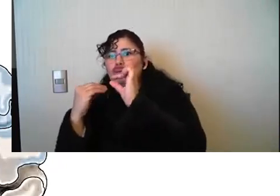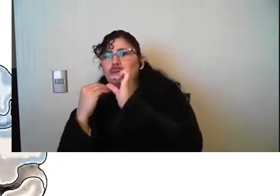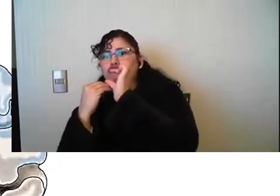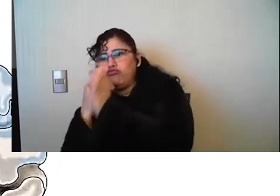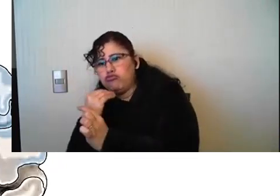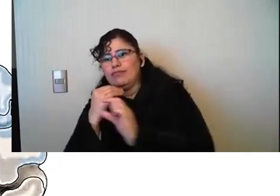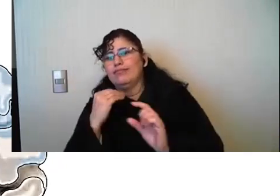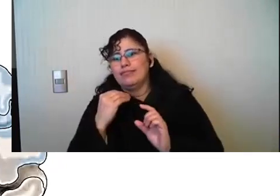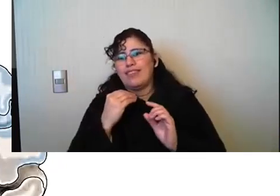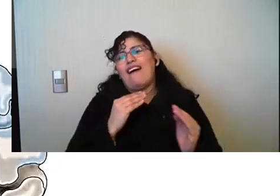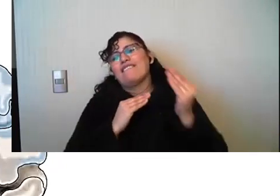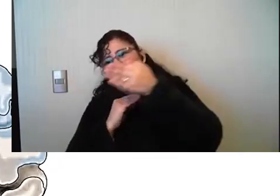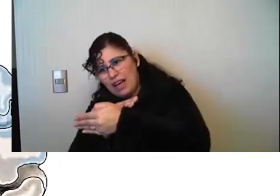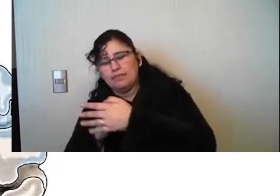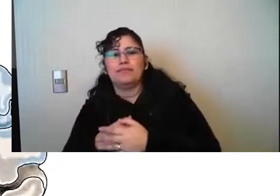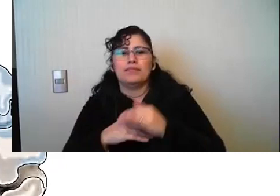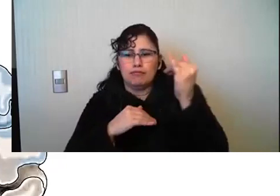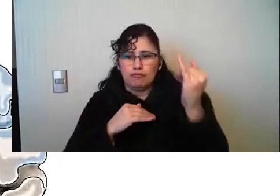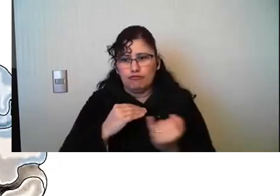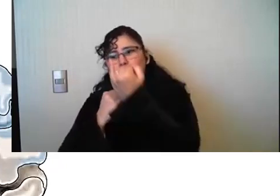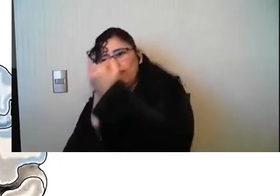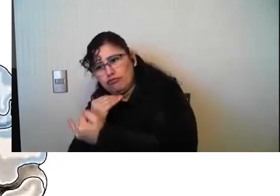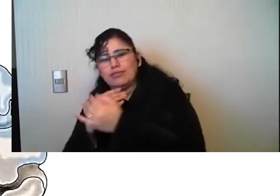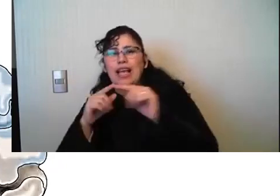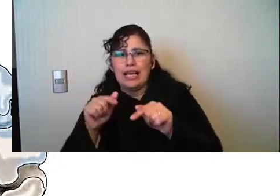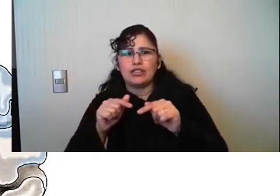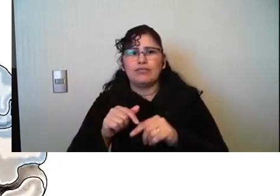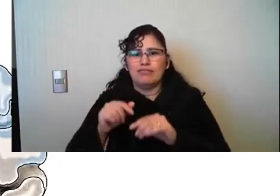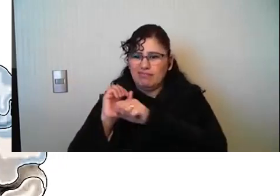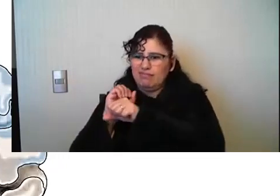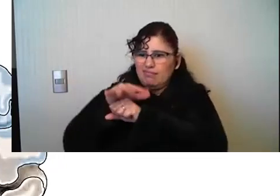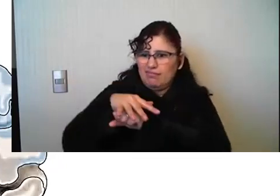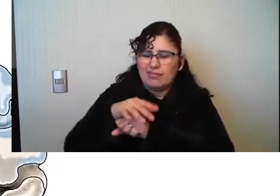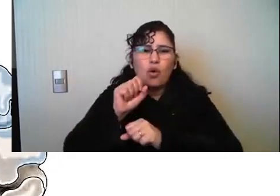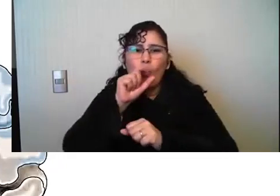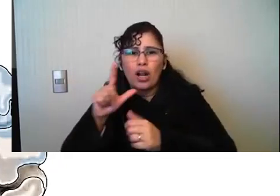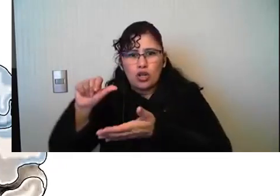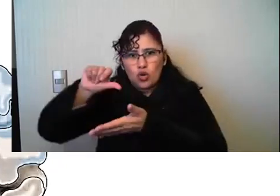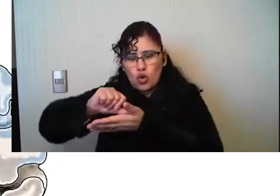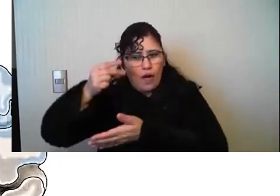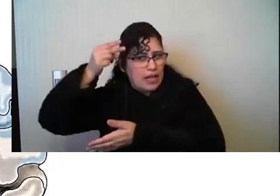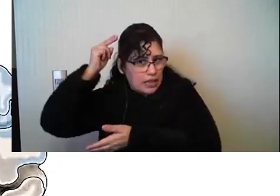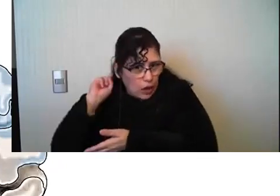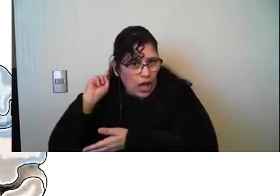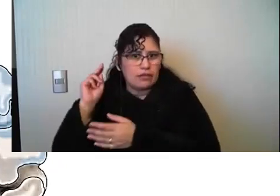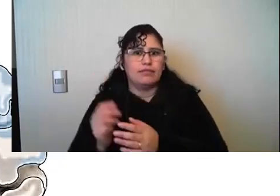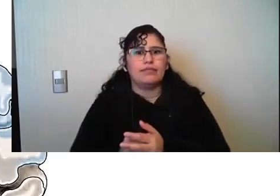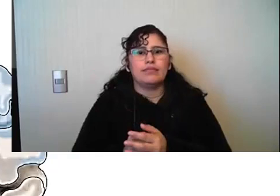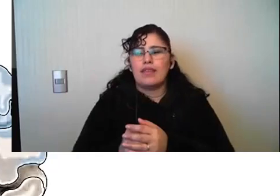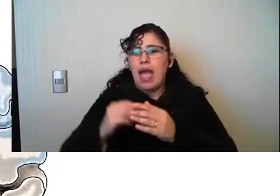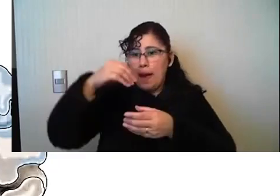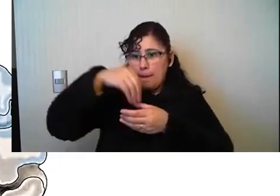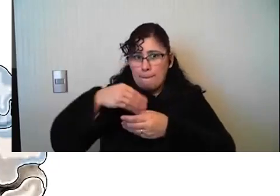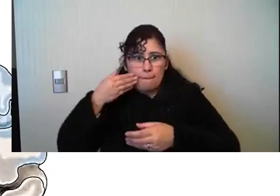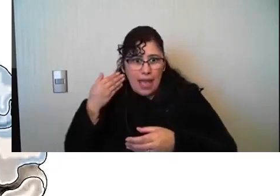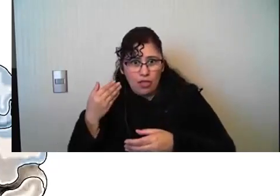cerebelosa. Y esto está siendo influenciado por los núcleos vestibulares que reciben información del oído interno, desde la médula espinal,